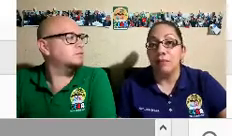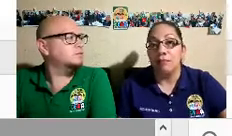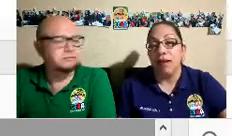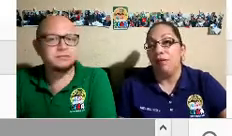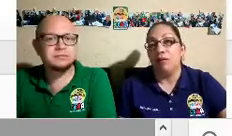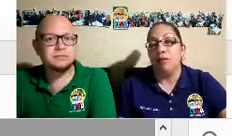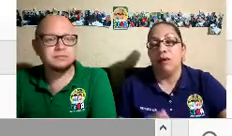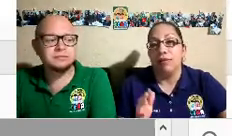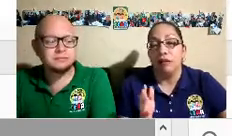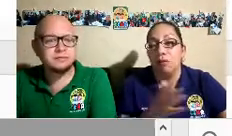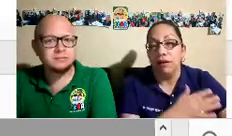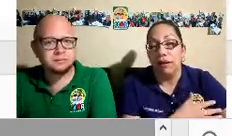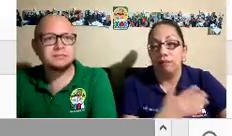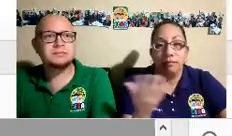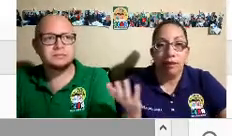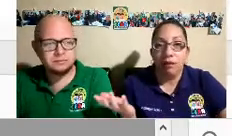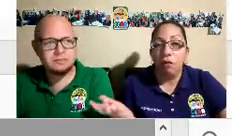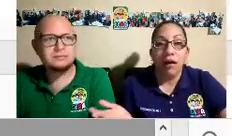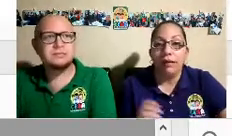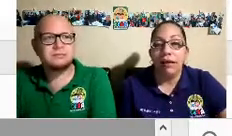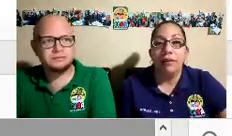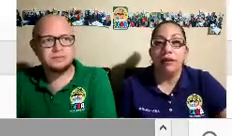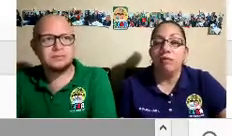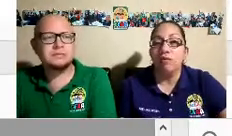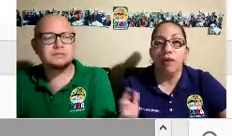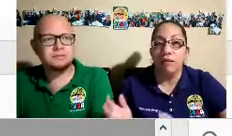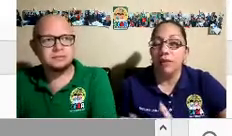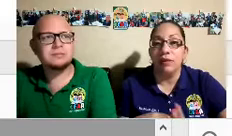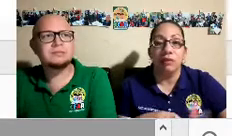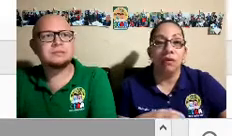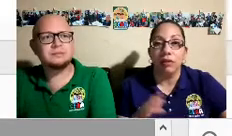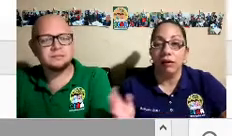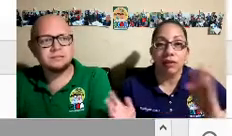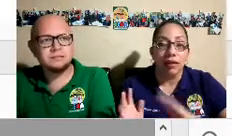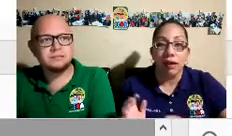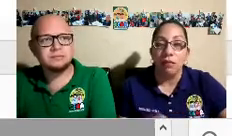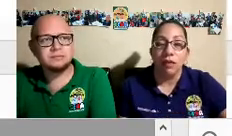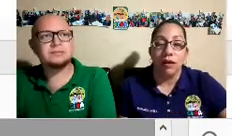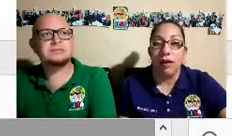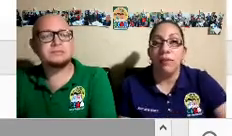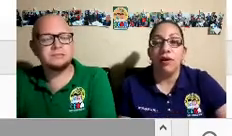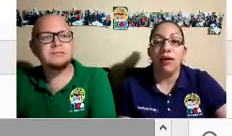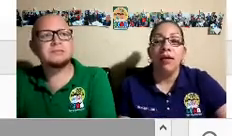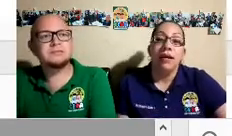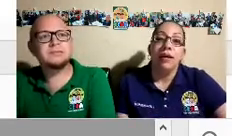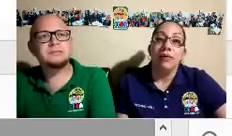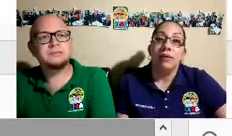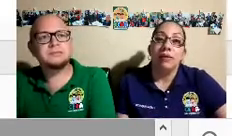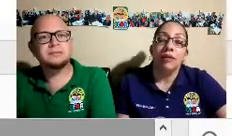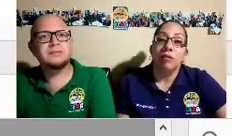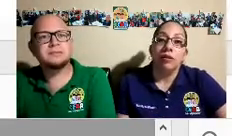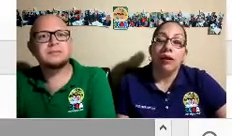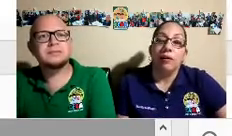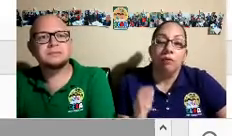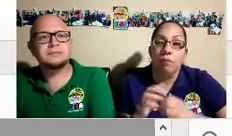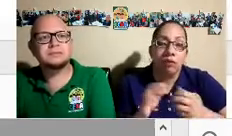tiras de papel que ustedes pueden hacer con cualquier hoja que tengan de reuso, de revista, de un folleto que les hayan dejado por ahí en la puerta. Se van